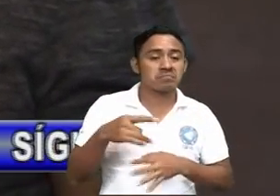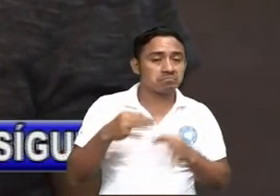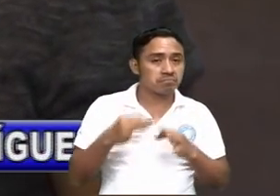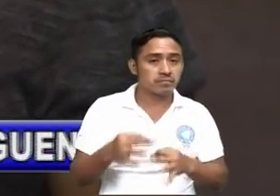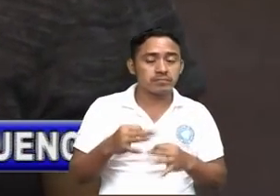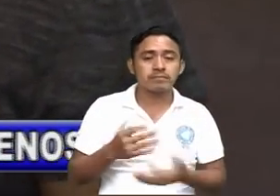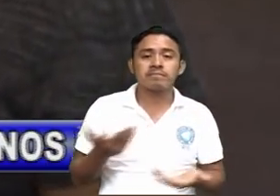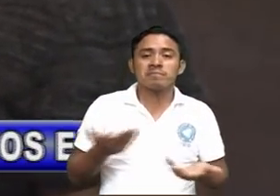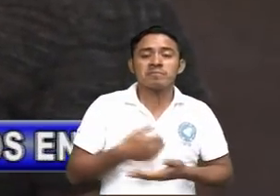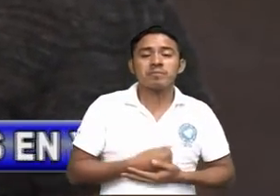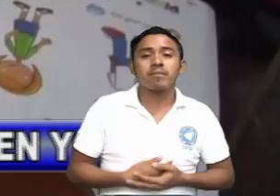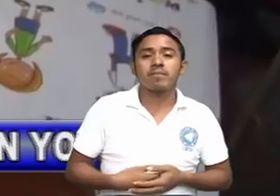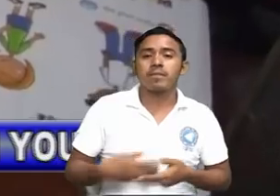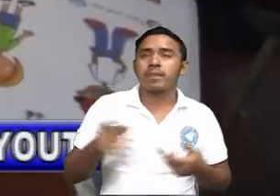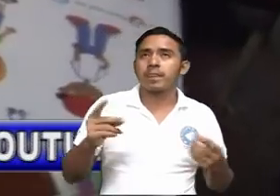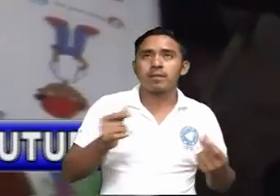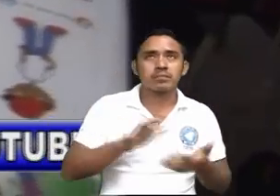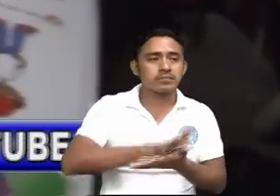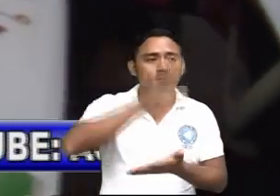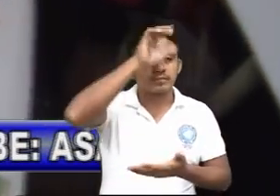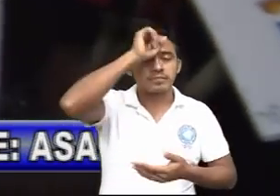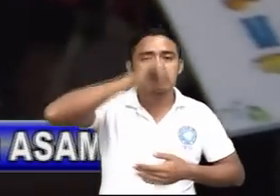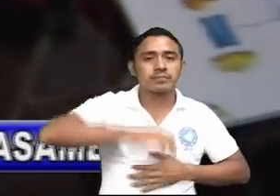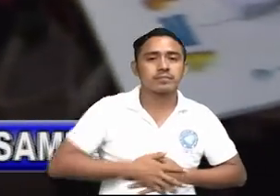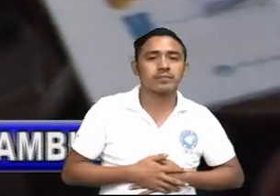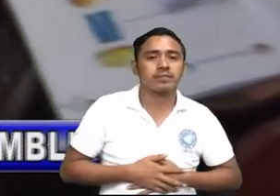aceptado tremendamente.